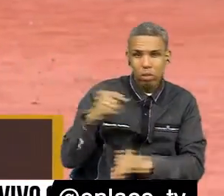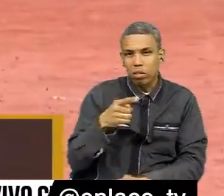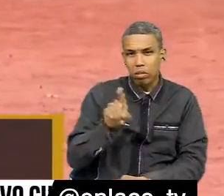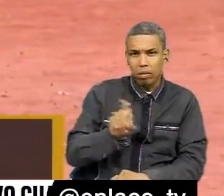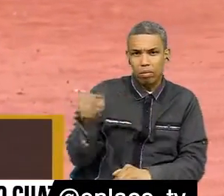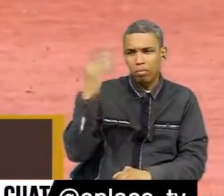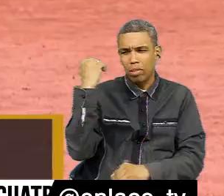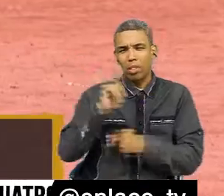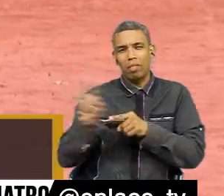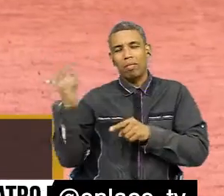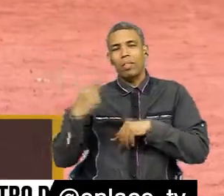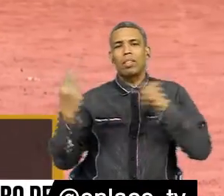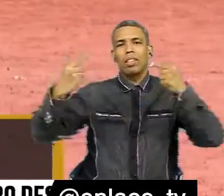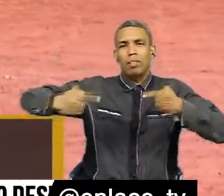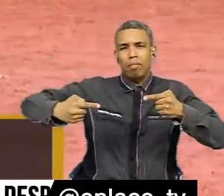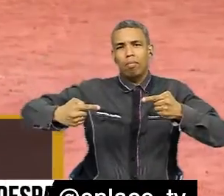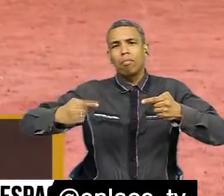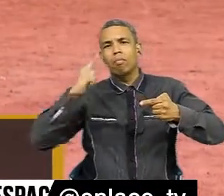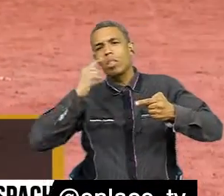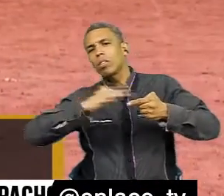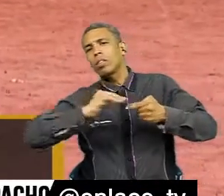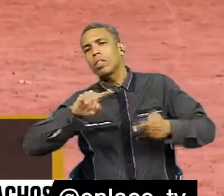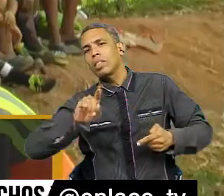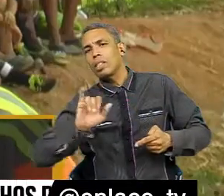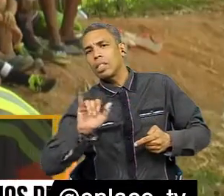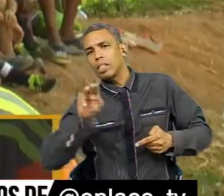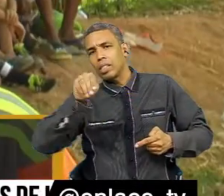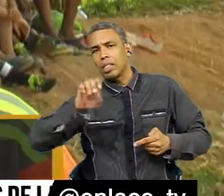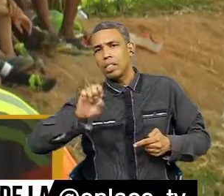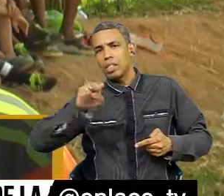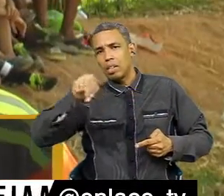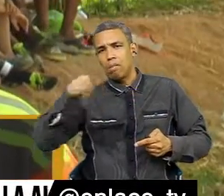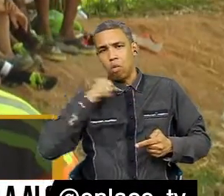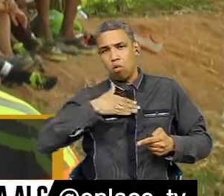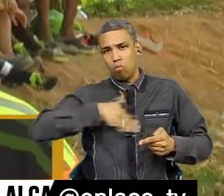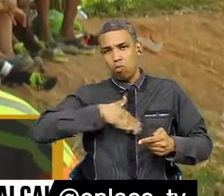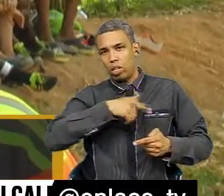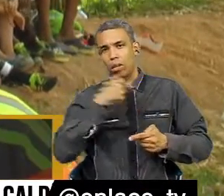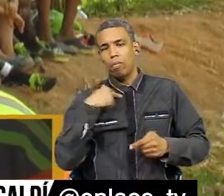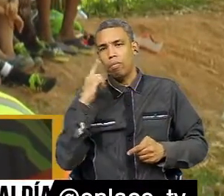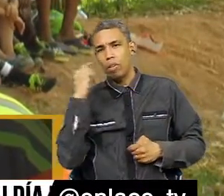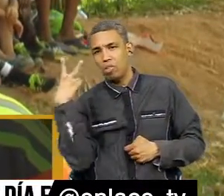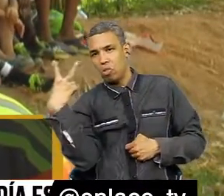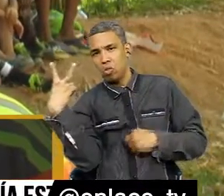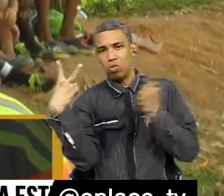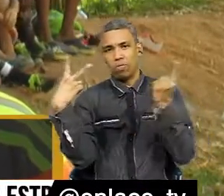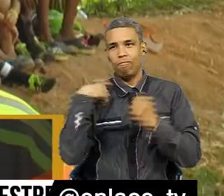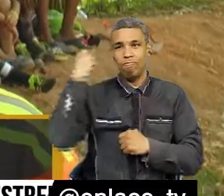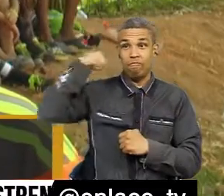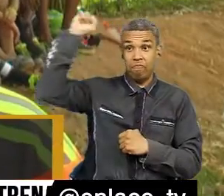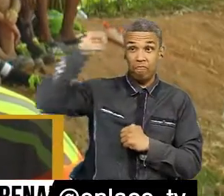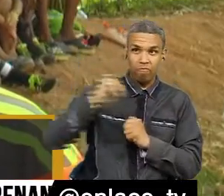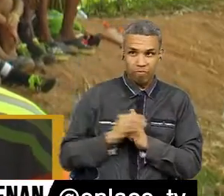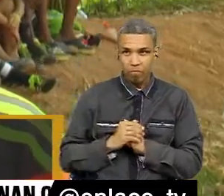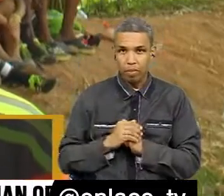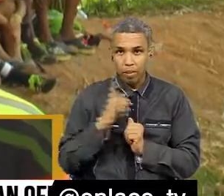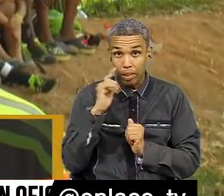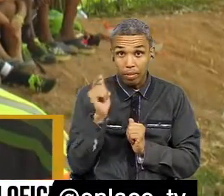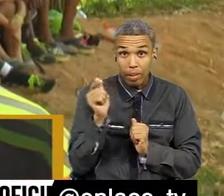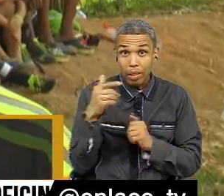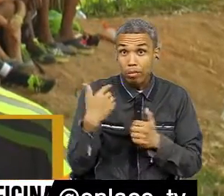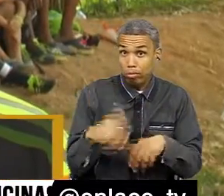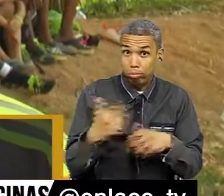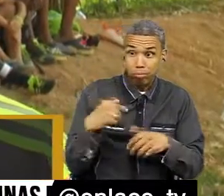Deportivo Simón Bolívar derrotándolo 2-1. En este momento, Vesga es uno de los goleadores